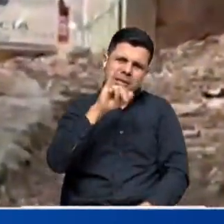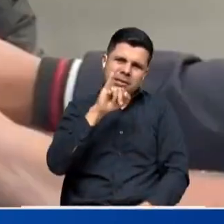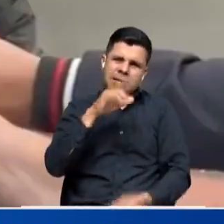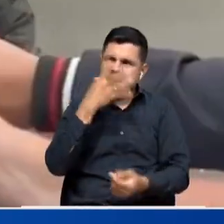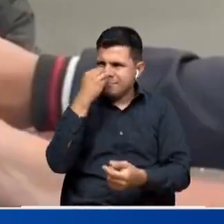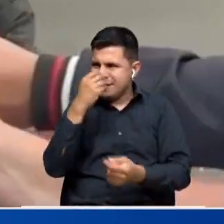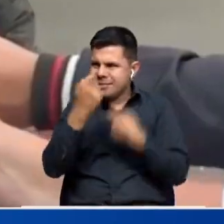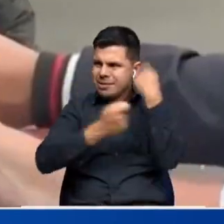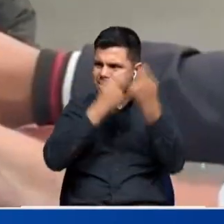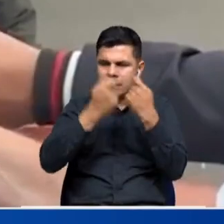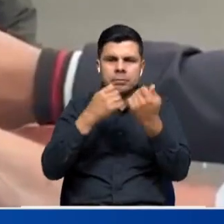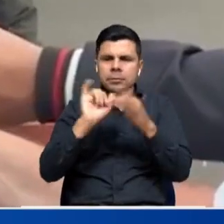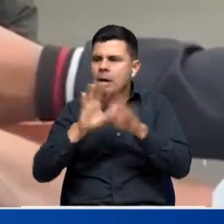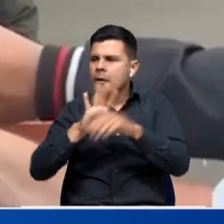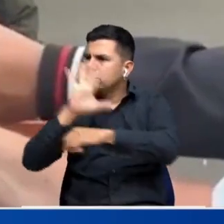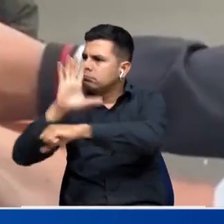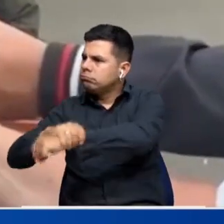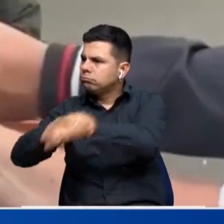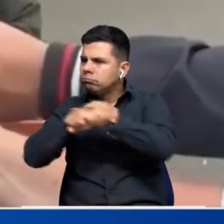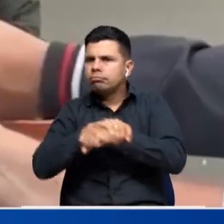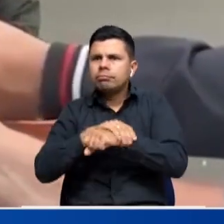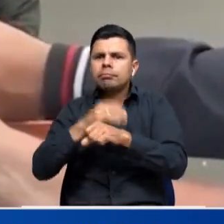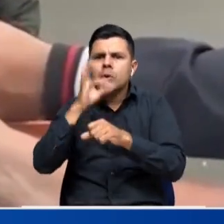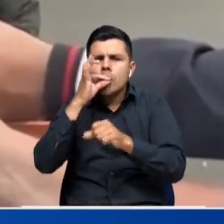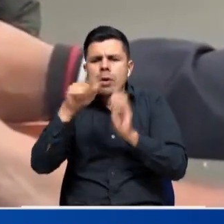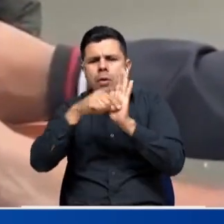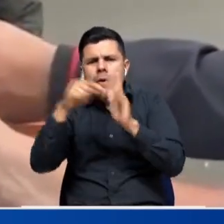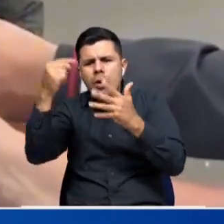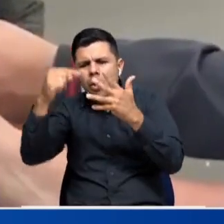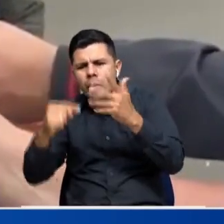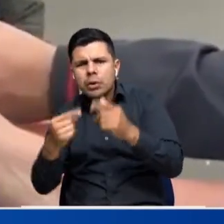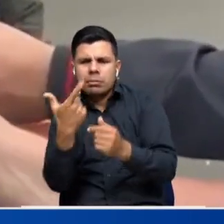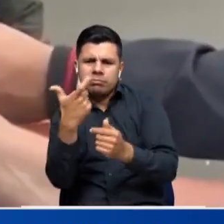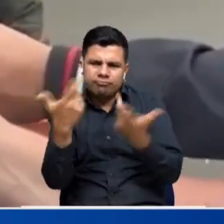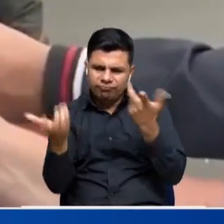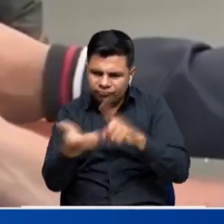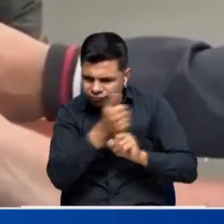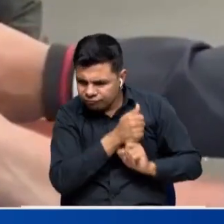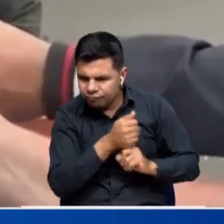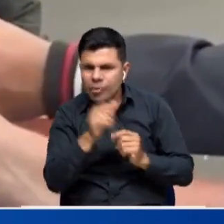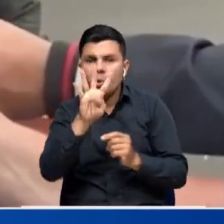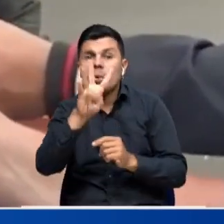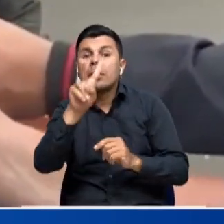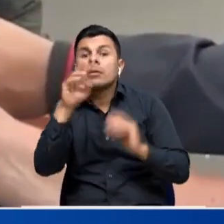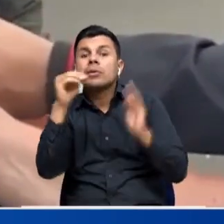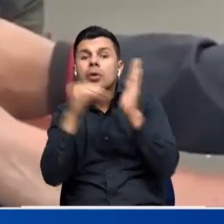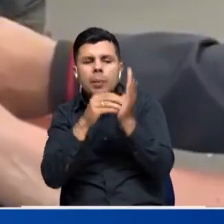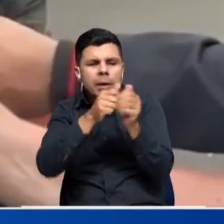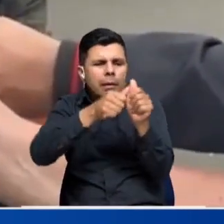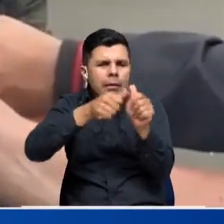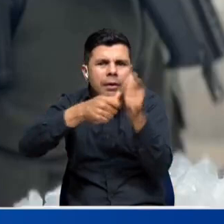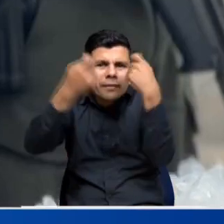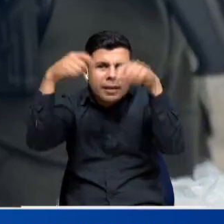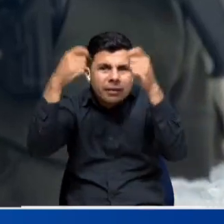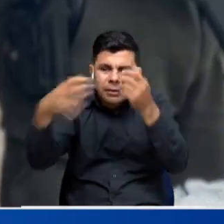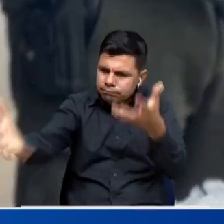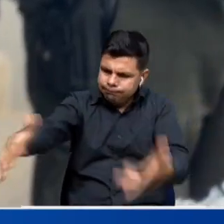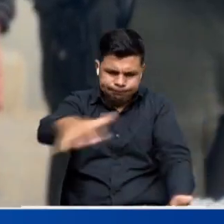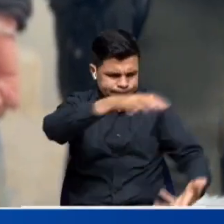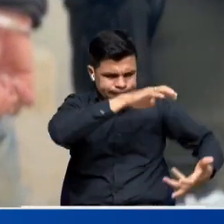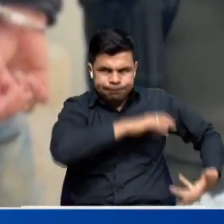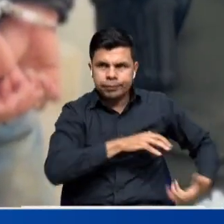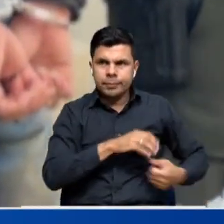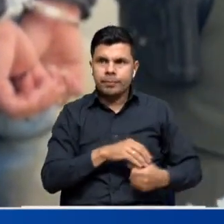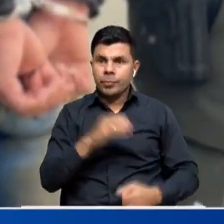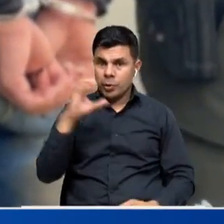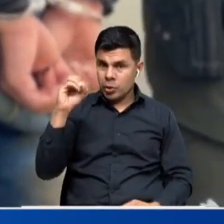de circulación más de 42 mil dosis, un arma de fuego y sustancias pues, que lógicamente afectan a la familia colombiana. Además